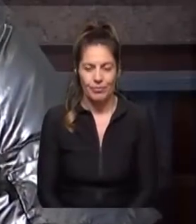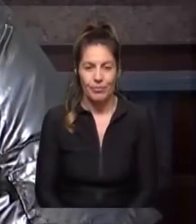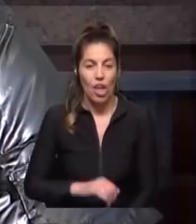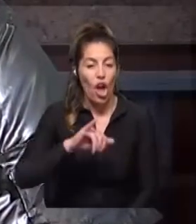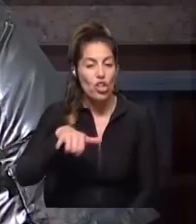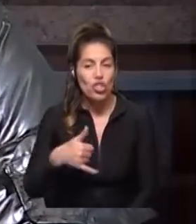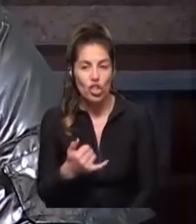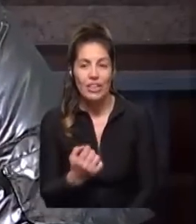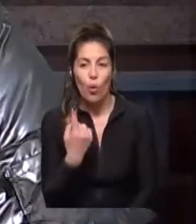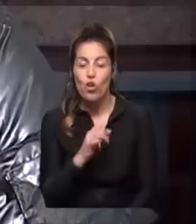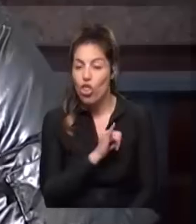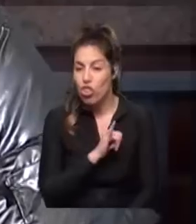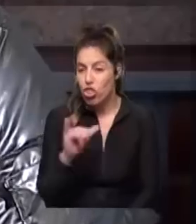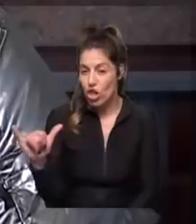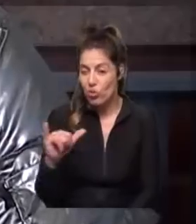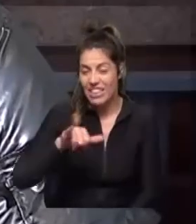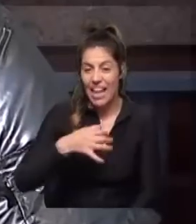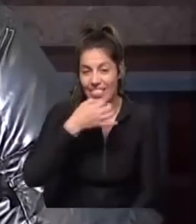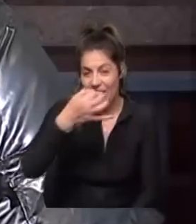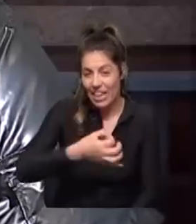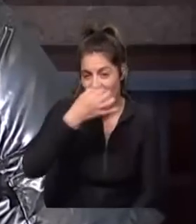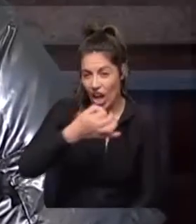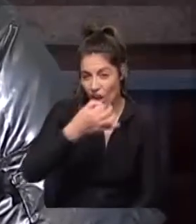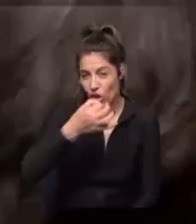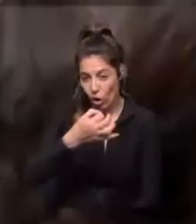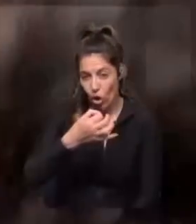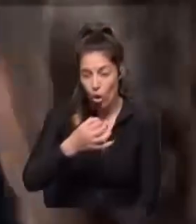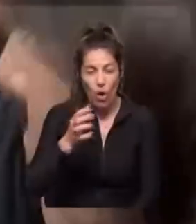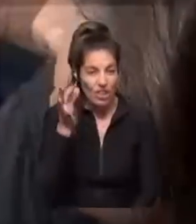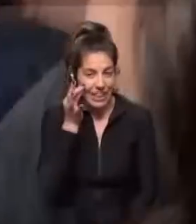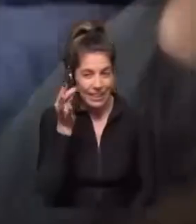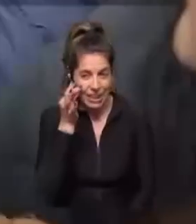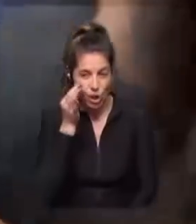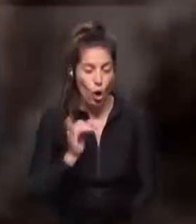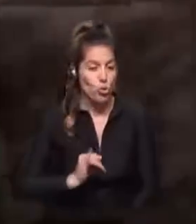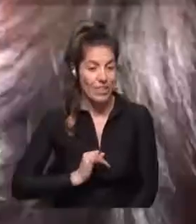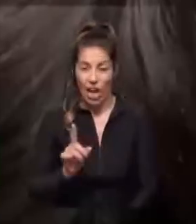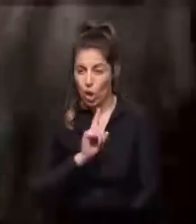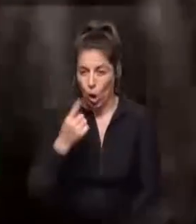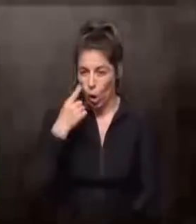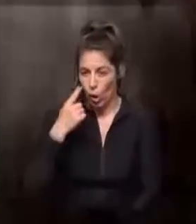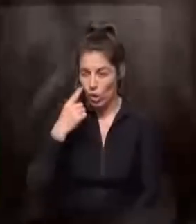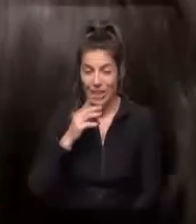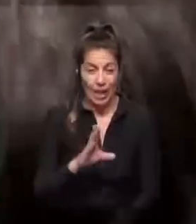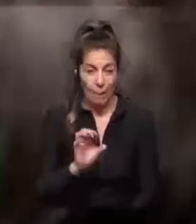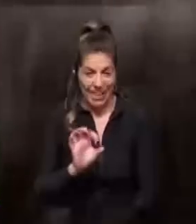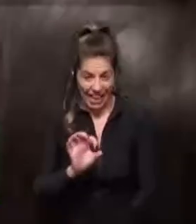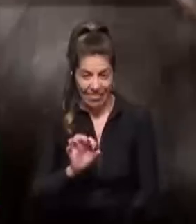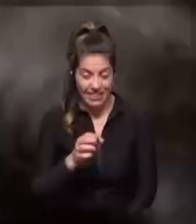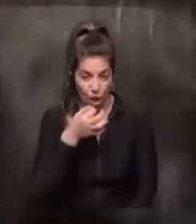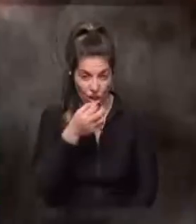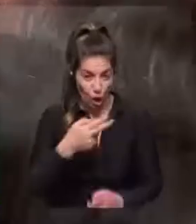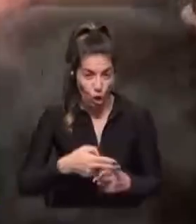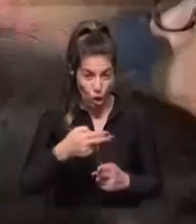sonatamastropierro uno de los denunciantes quien sabe claro ante la justicia como testigo del caso su identidad no era conocida Hasta que el propio Gustavo penales lo